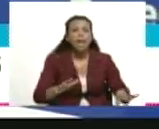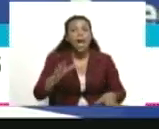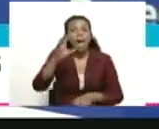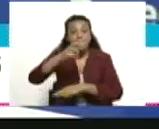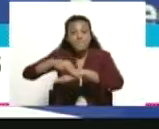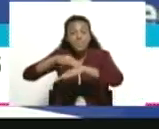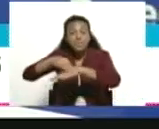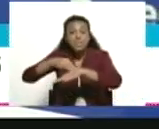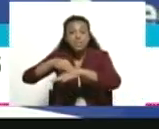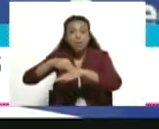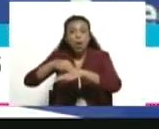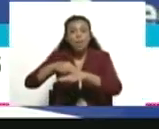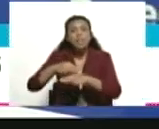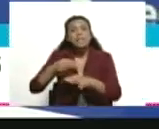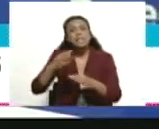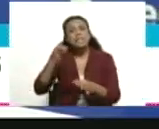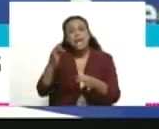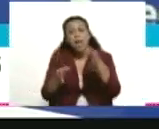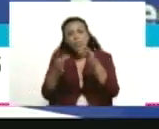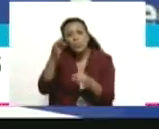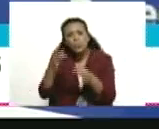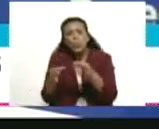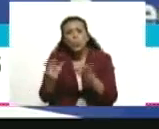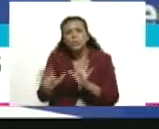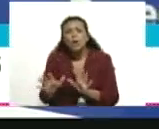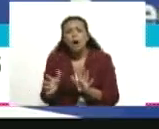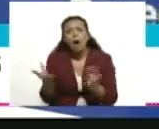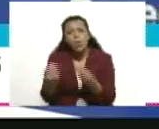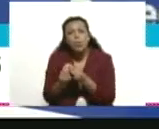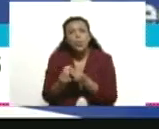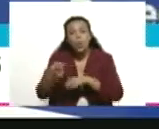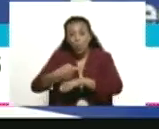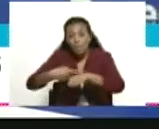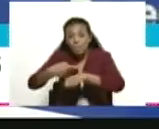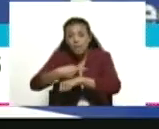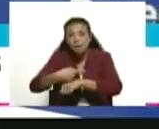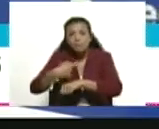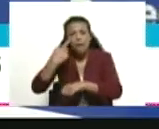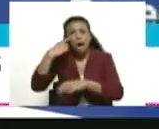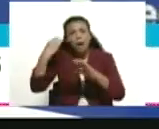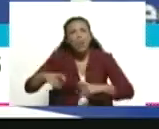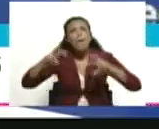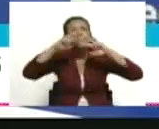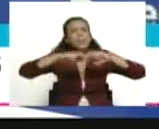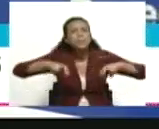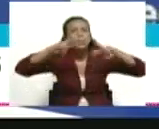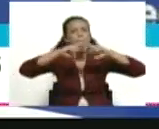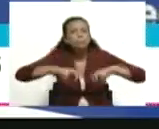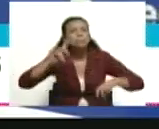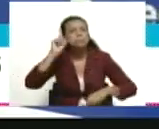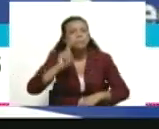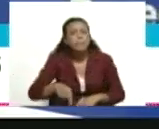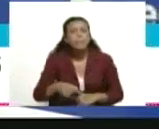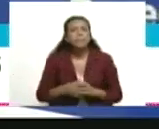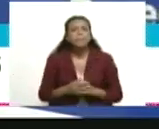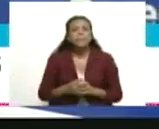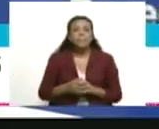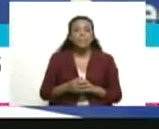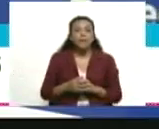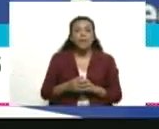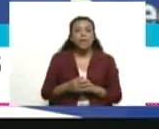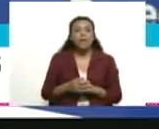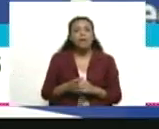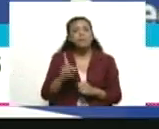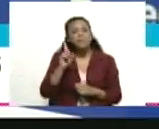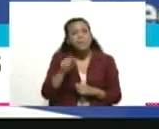ministro Ceballos, ministro de Interior y Justicia, para que el gobierno haga la investigación también y